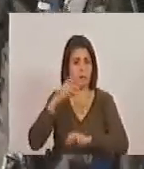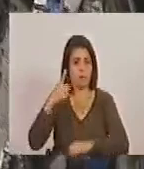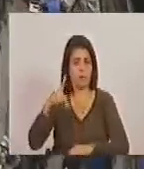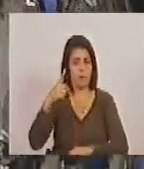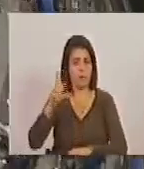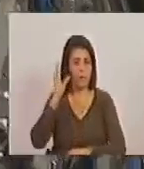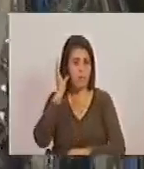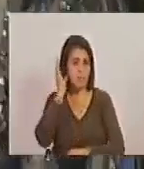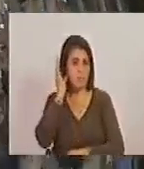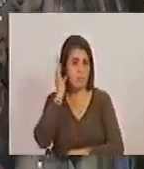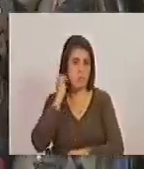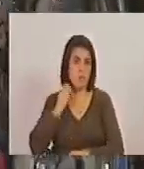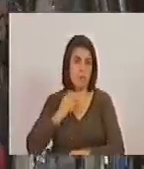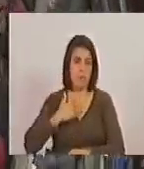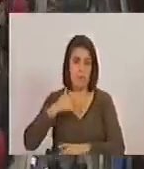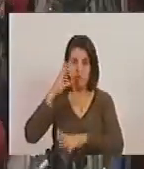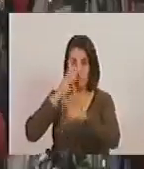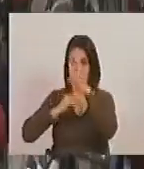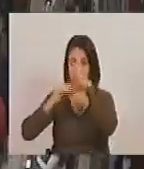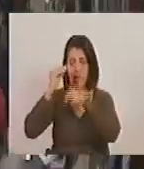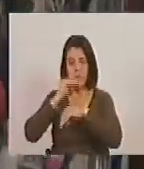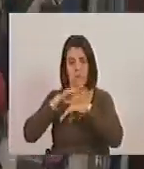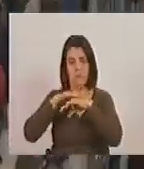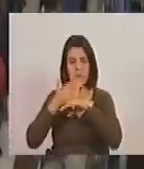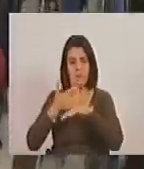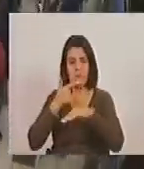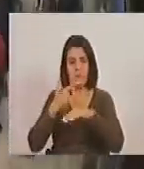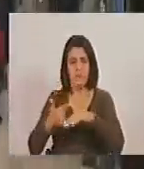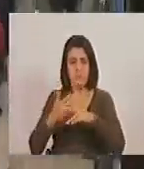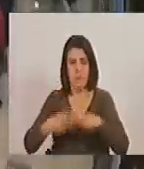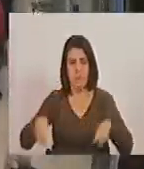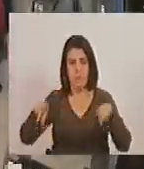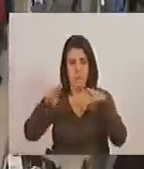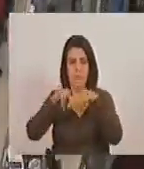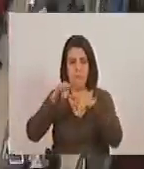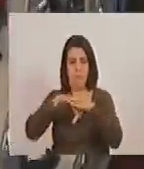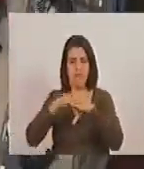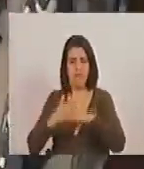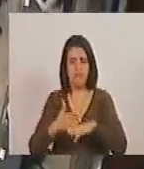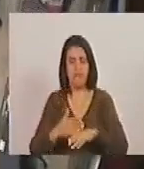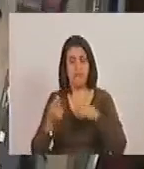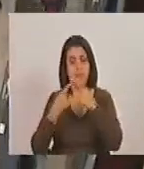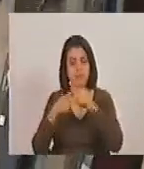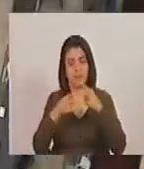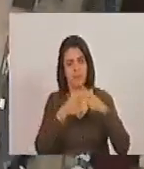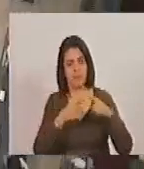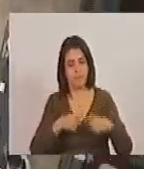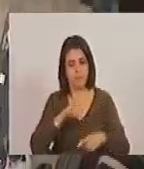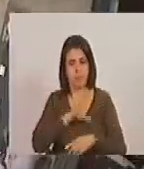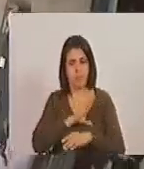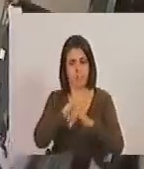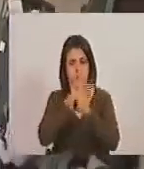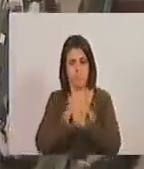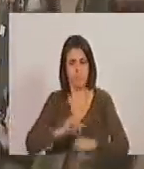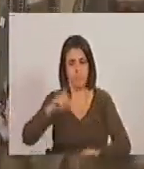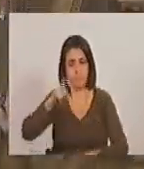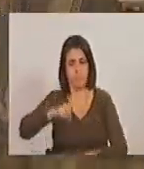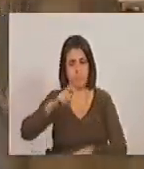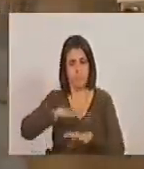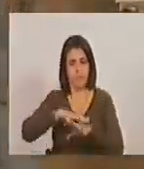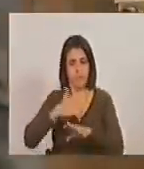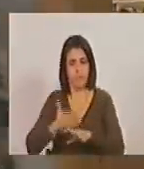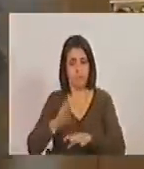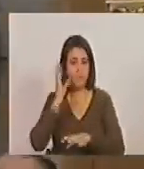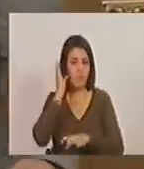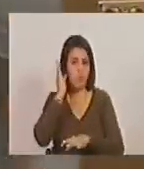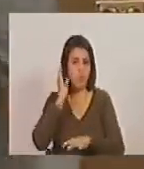derechos de la mujer. Yo aprendí, por ejemplo, la valoración de las distintas autonomías necesarias para que